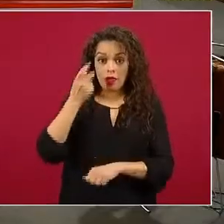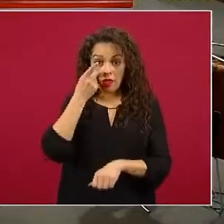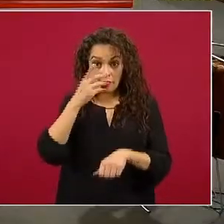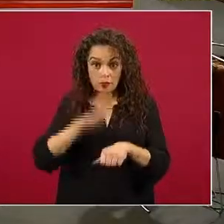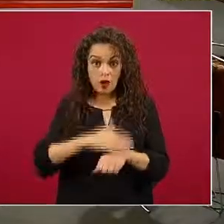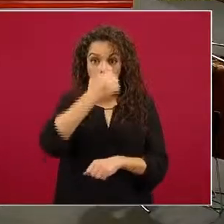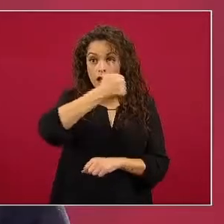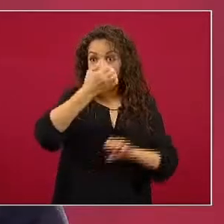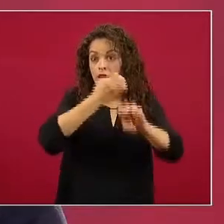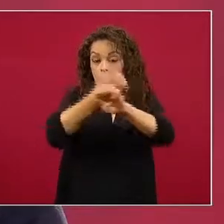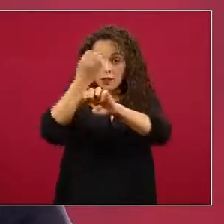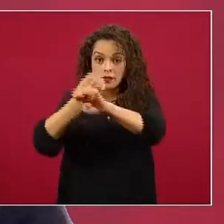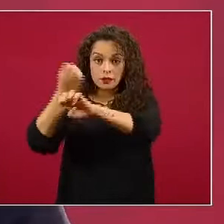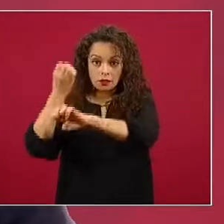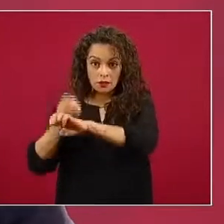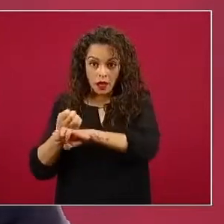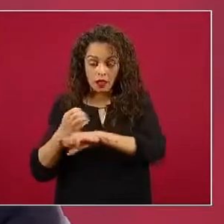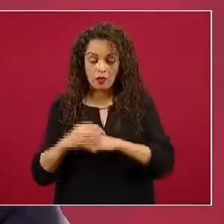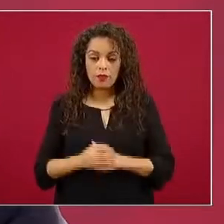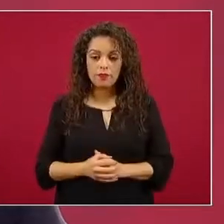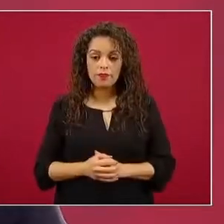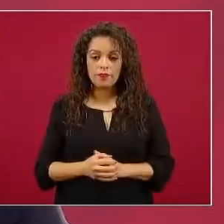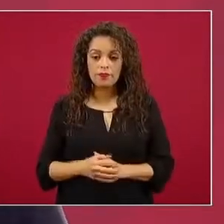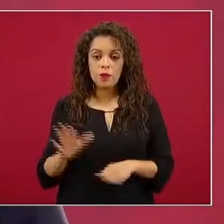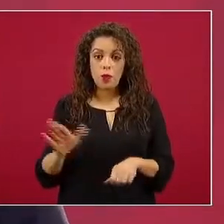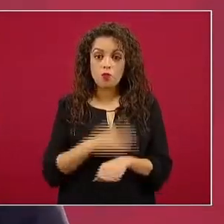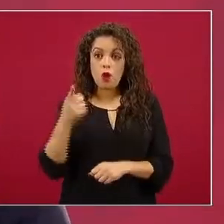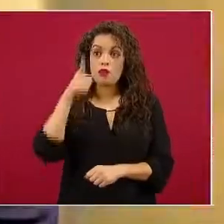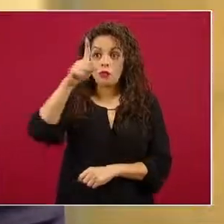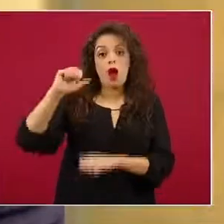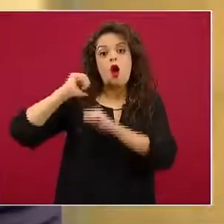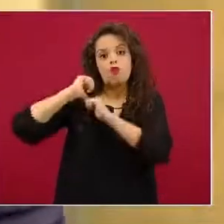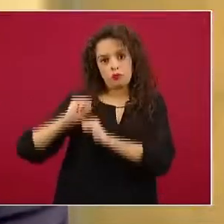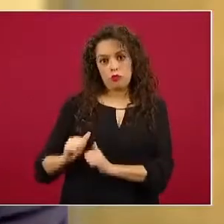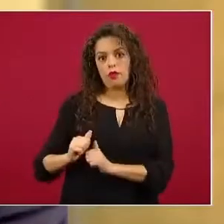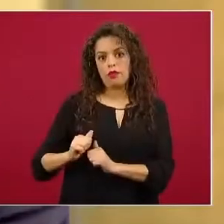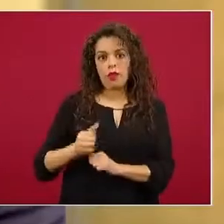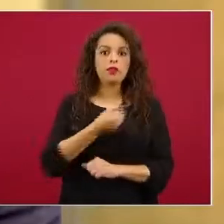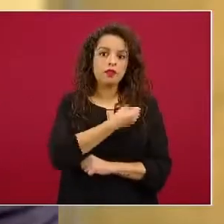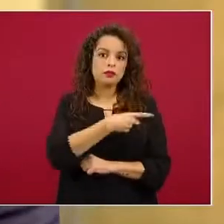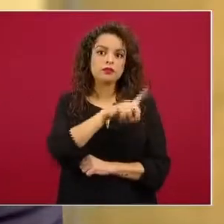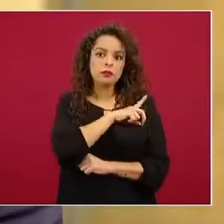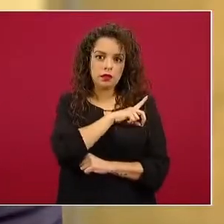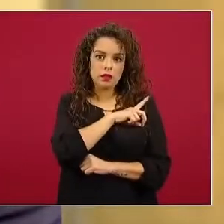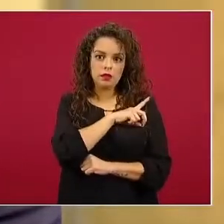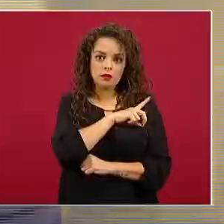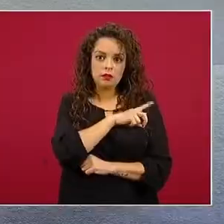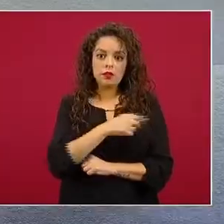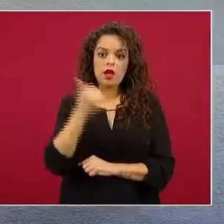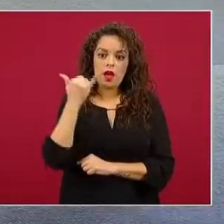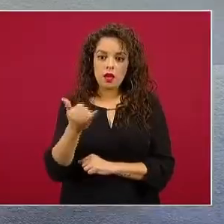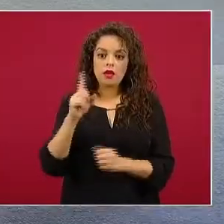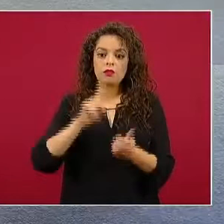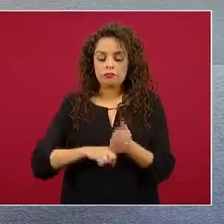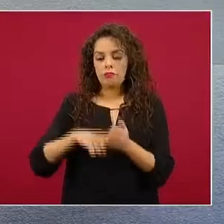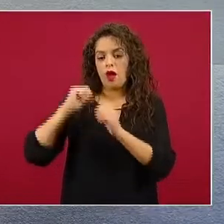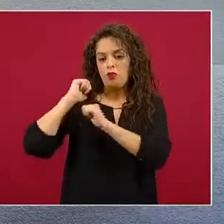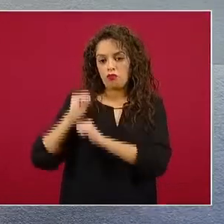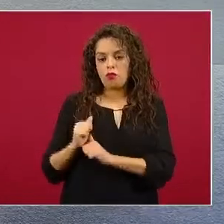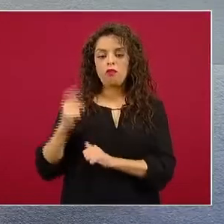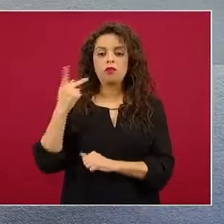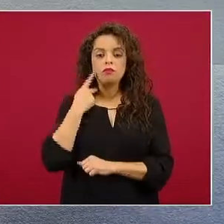del Estado, en tanto que son autoridades sanitarias y autoridades político-administrativas,